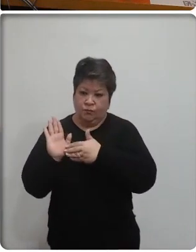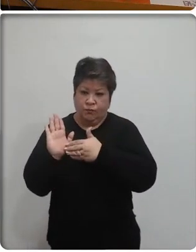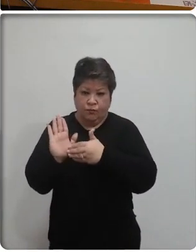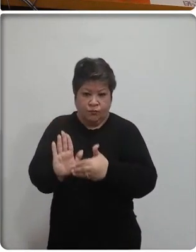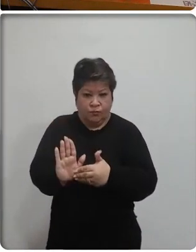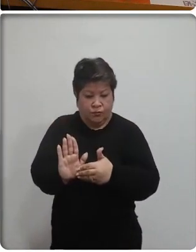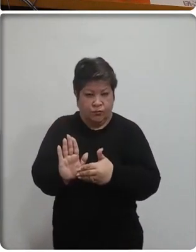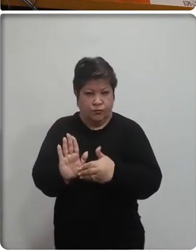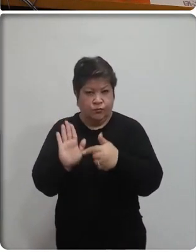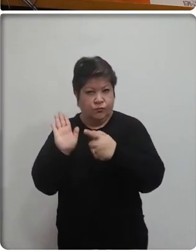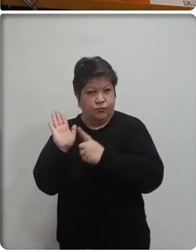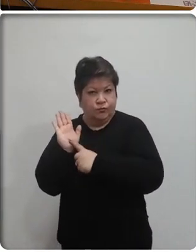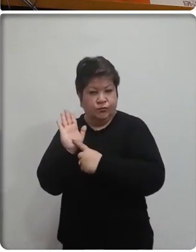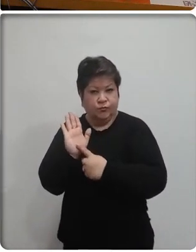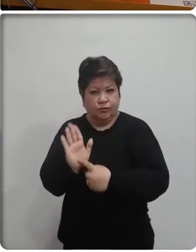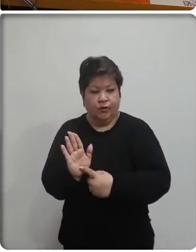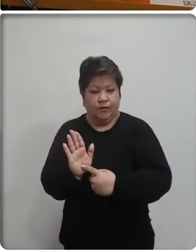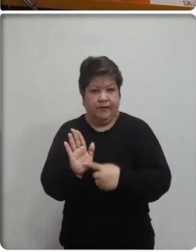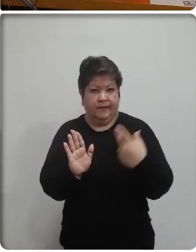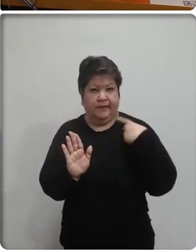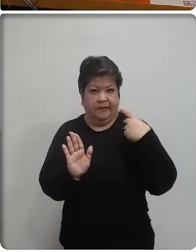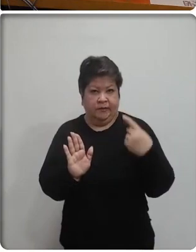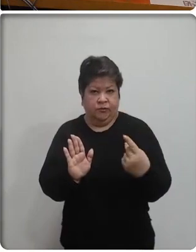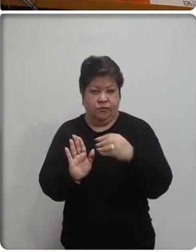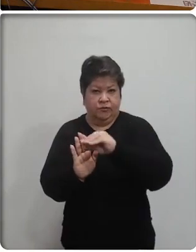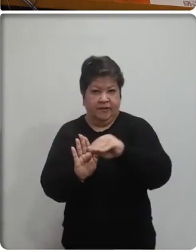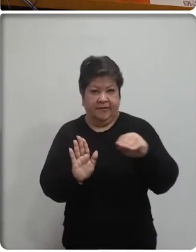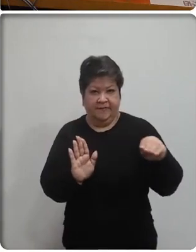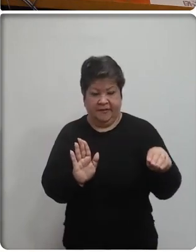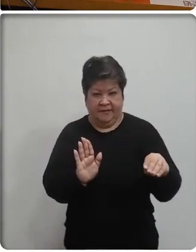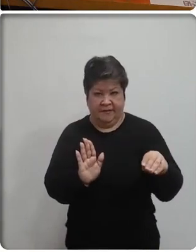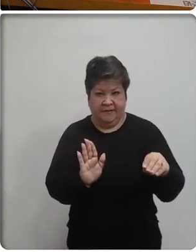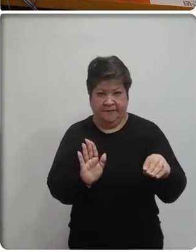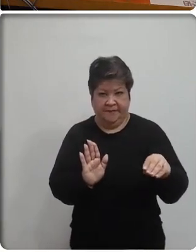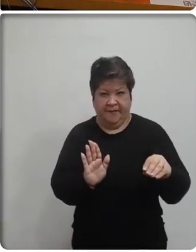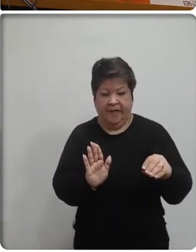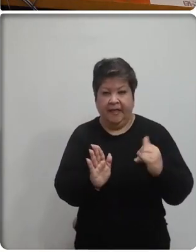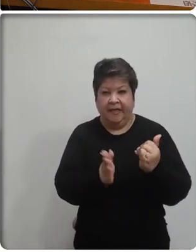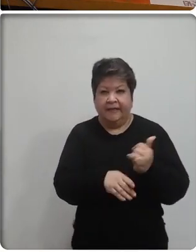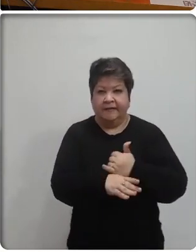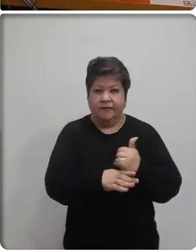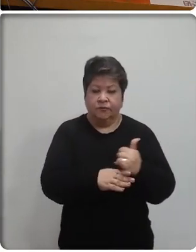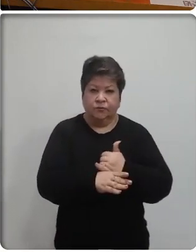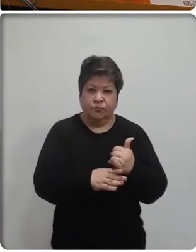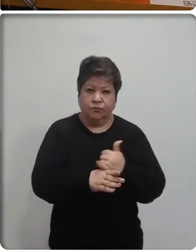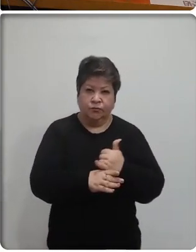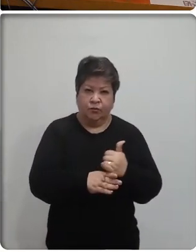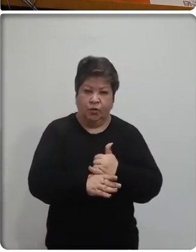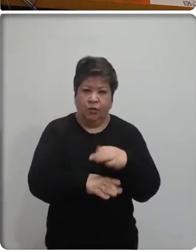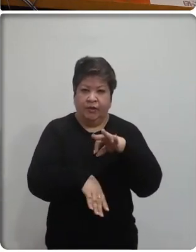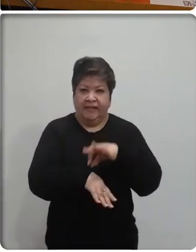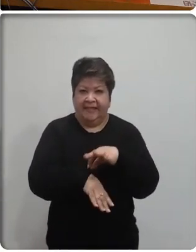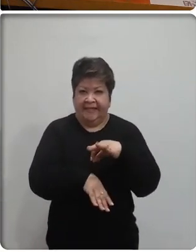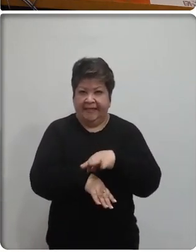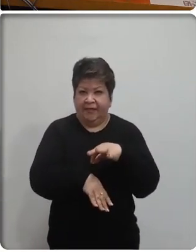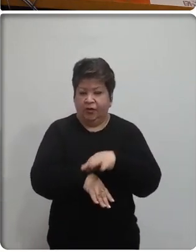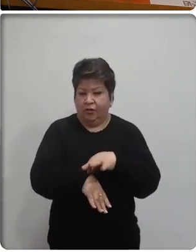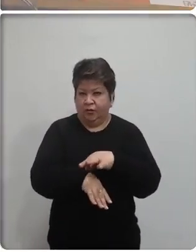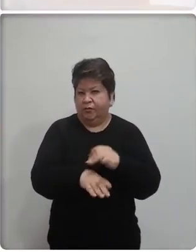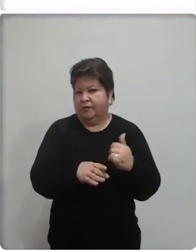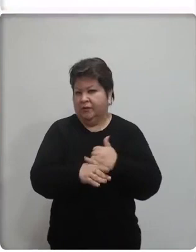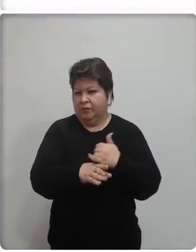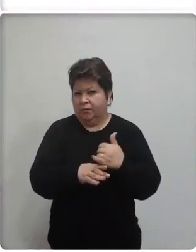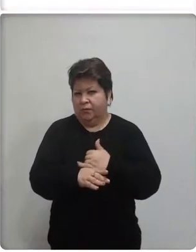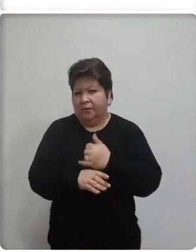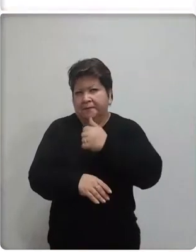es que se resuelve adjudicar al Instituto de Efectividad Clínica, que es un instituto de amplia trayectoria en todo lo